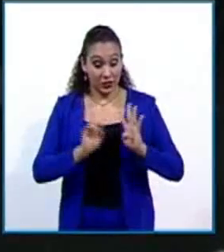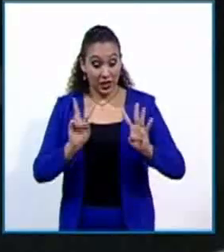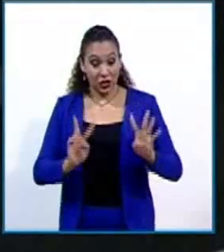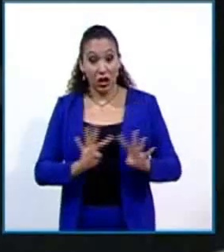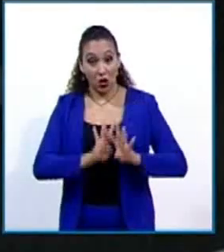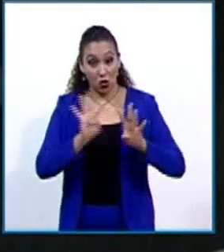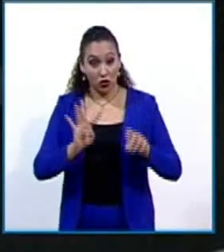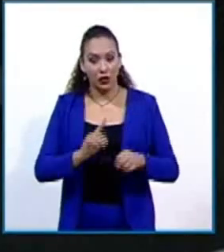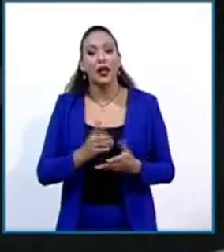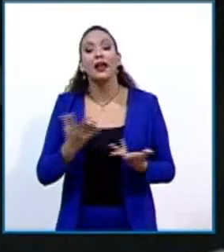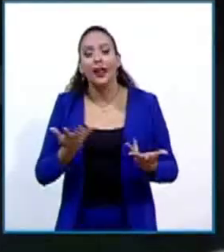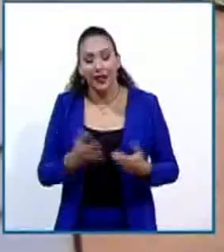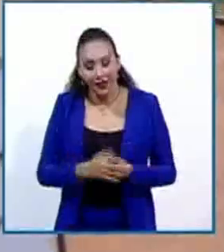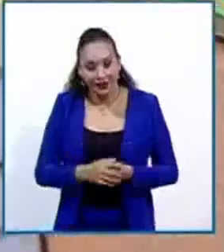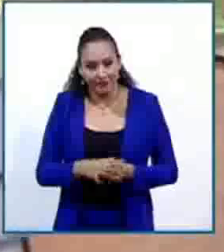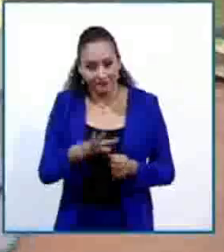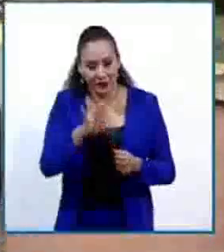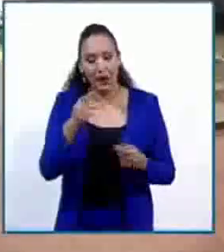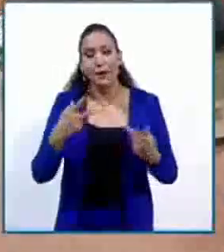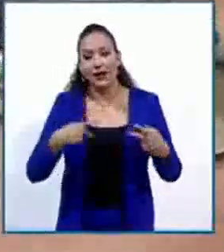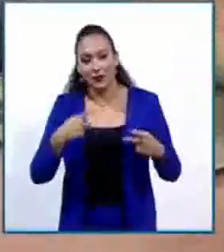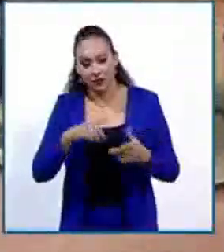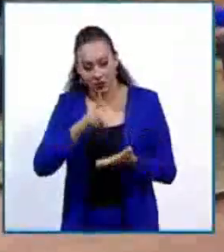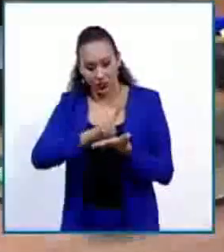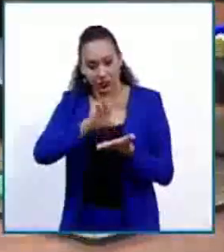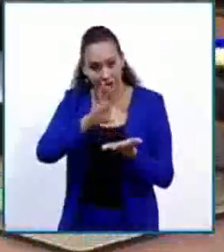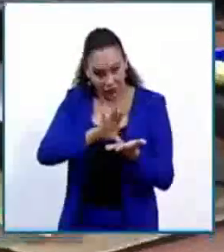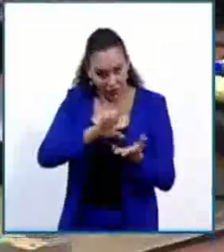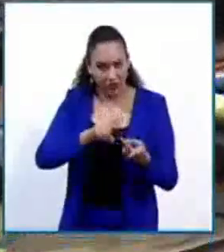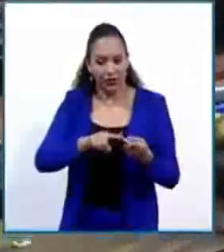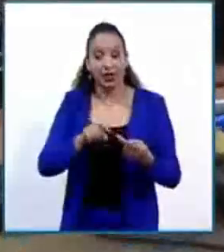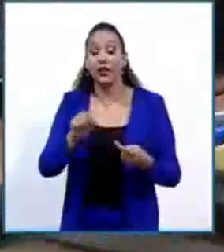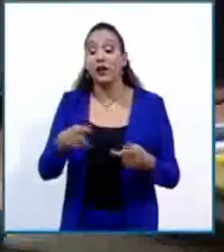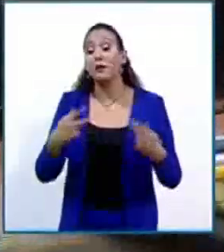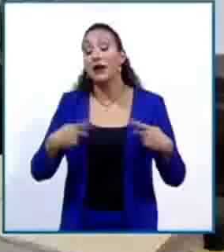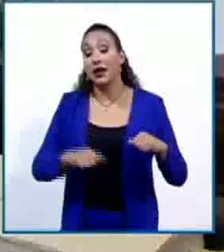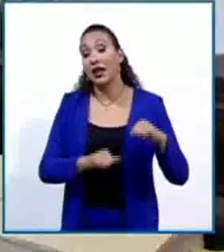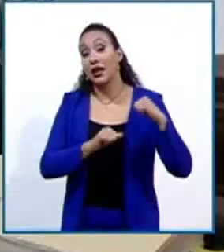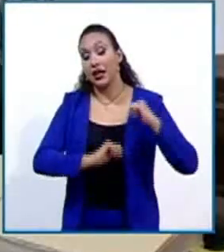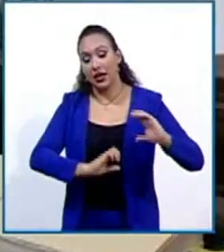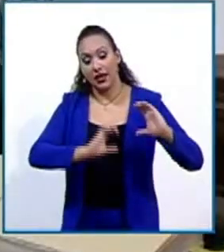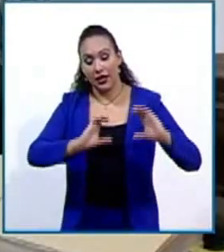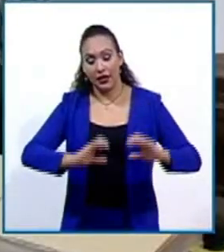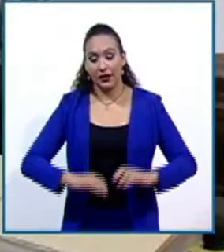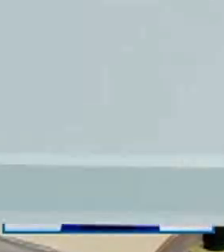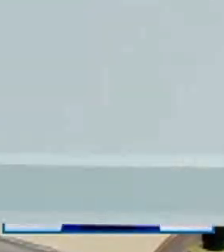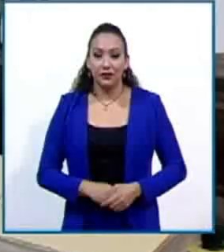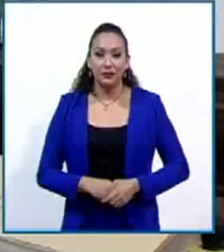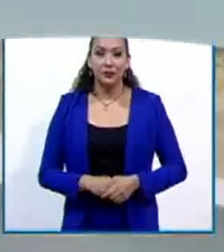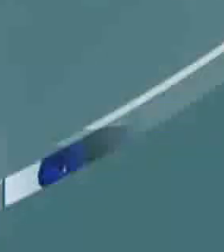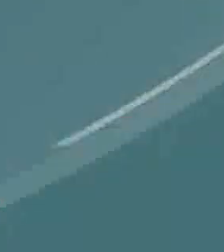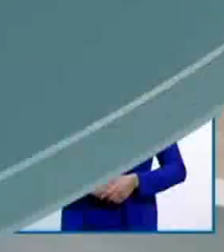voto anticipado de personas con discapacidad y personas cuidadoras primarias.